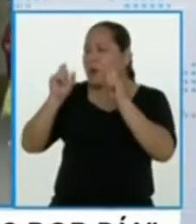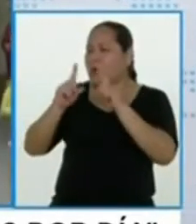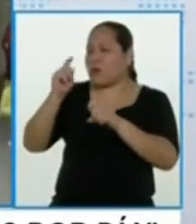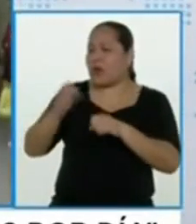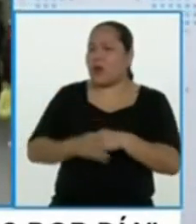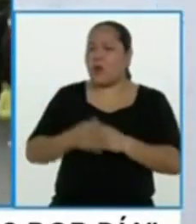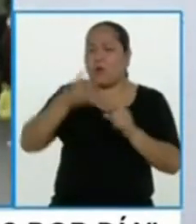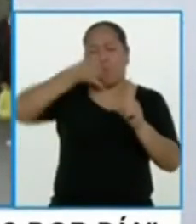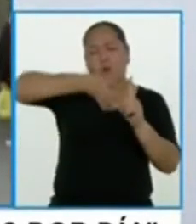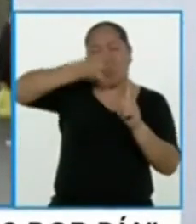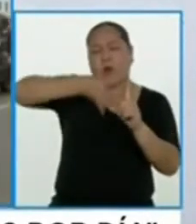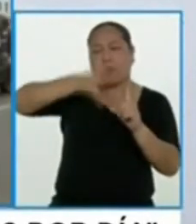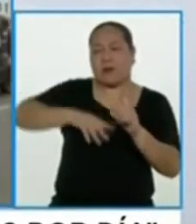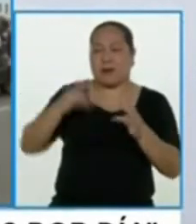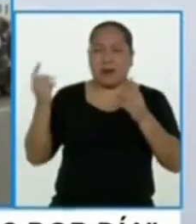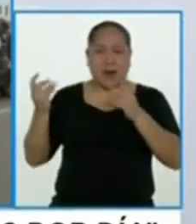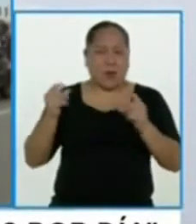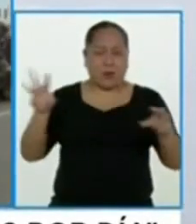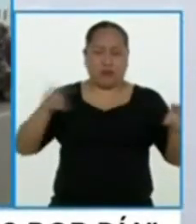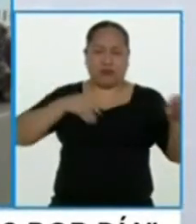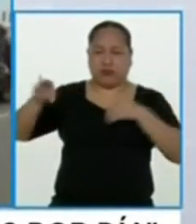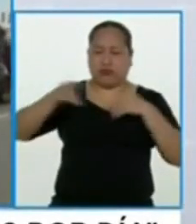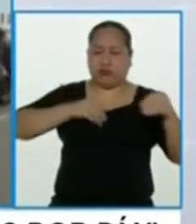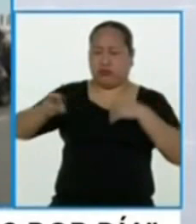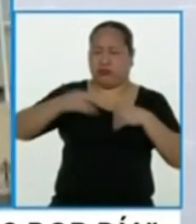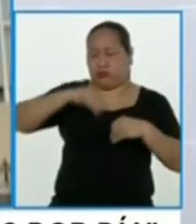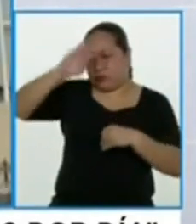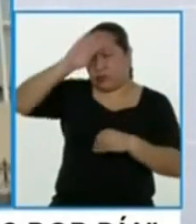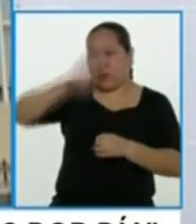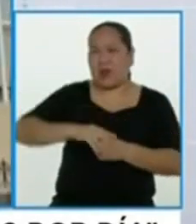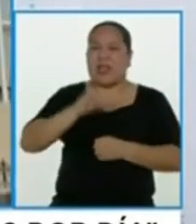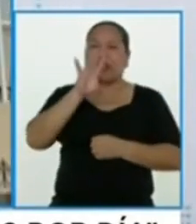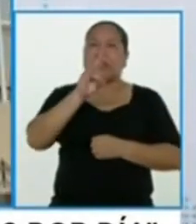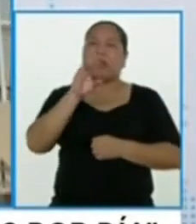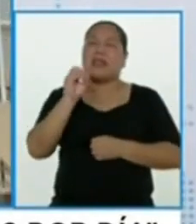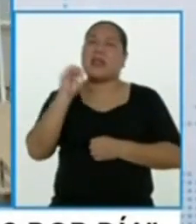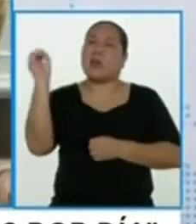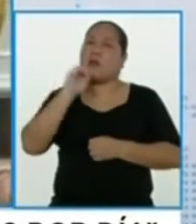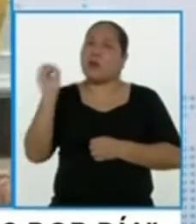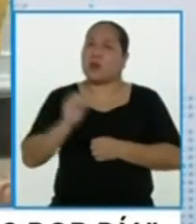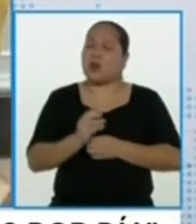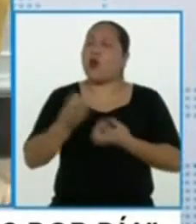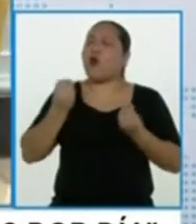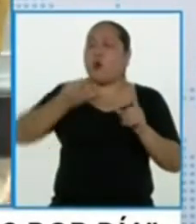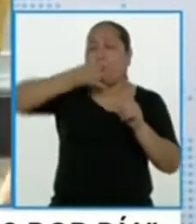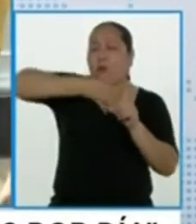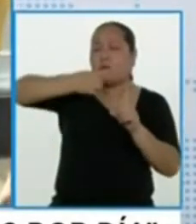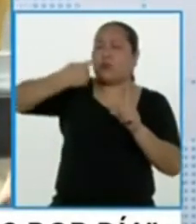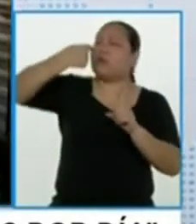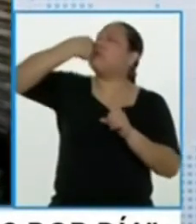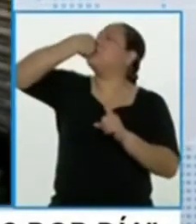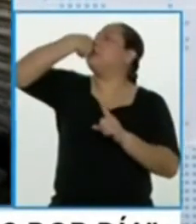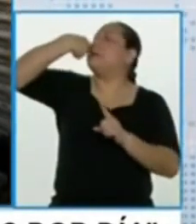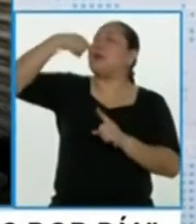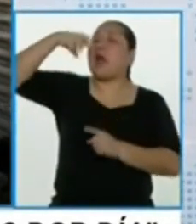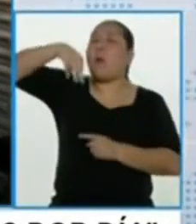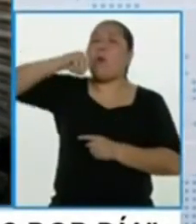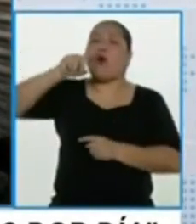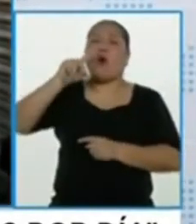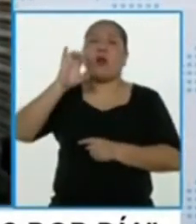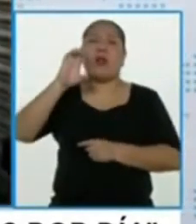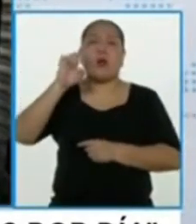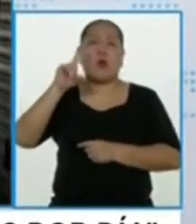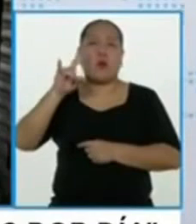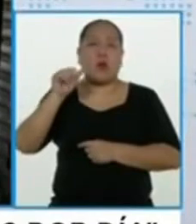cuya rapidez es inmensa, como ya vimos, 70% más, ¿cómo quedan las pruebas moleculares, los resultados de las pruebas moleculares? ¿Pueden variar,